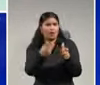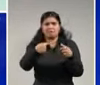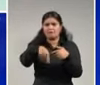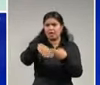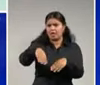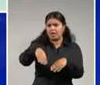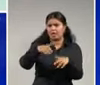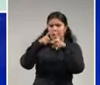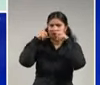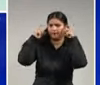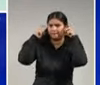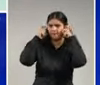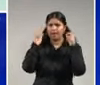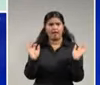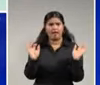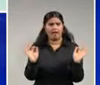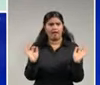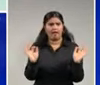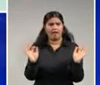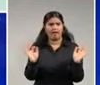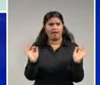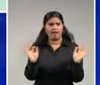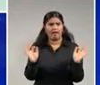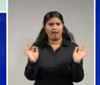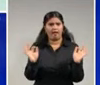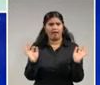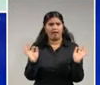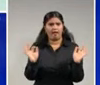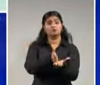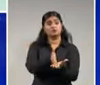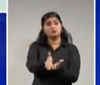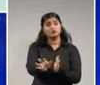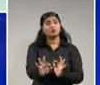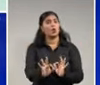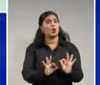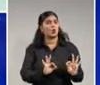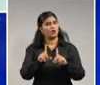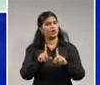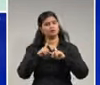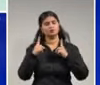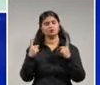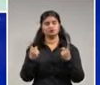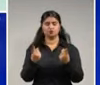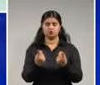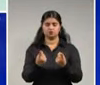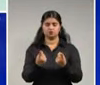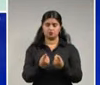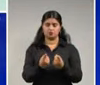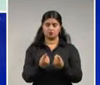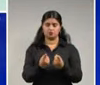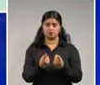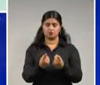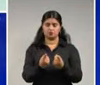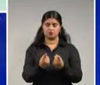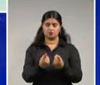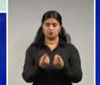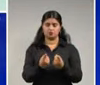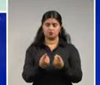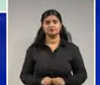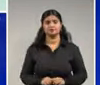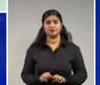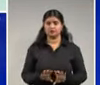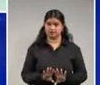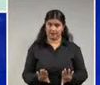En la semana 50, que aparece ahí, las provincias que presentaron una mayor morbilidad, un